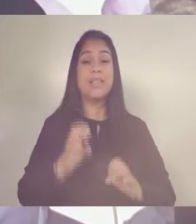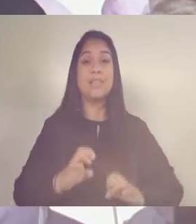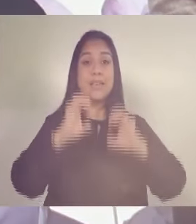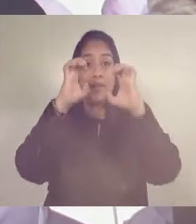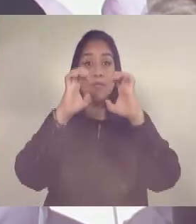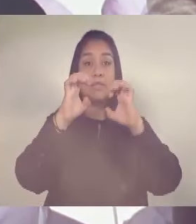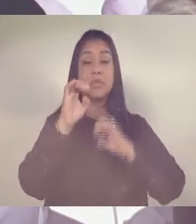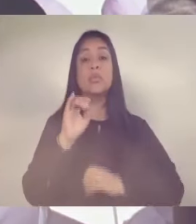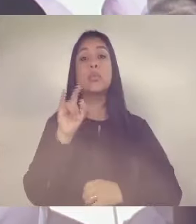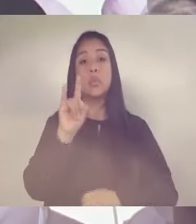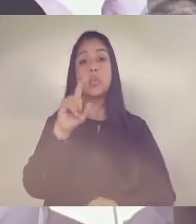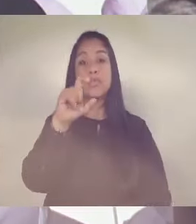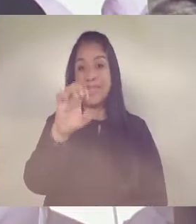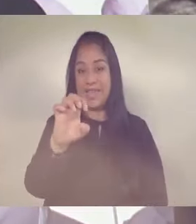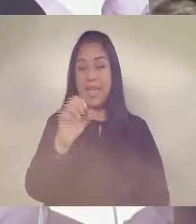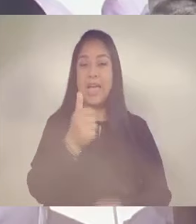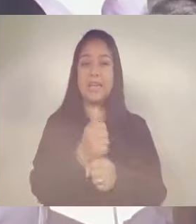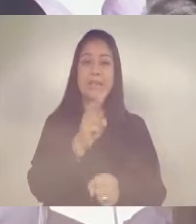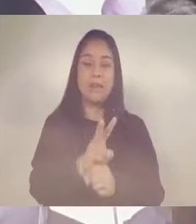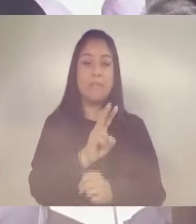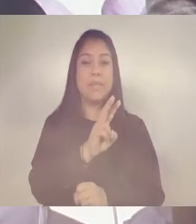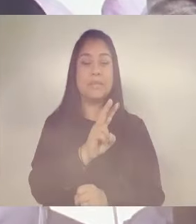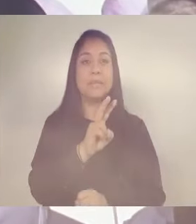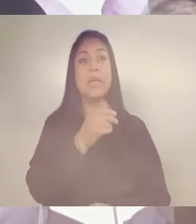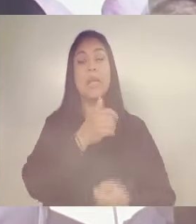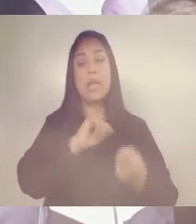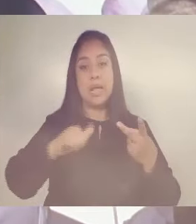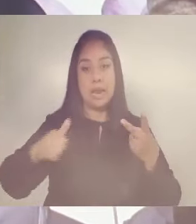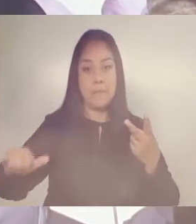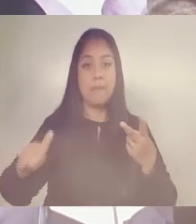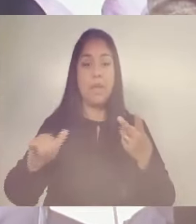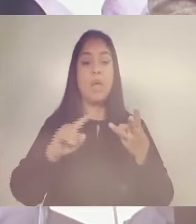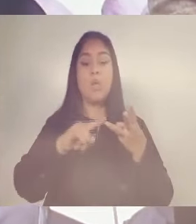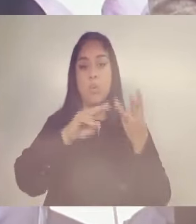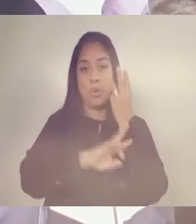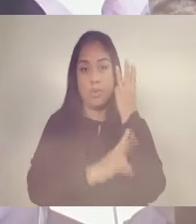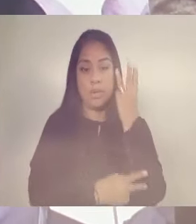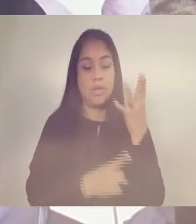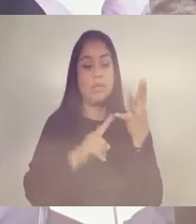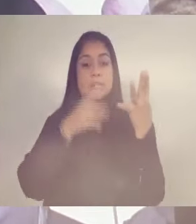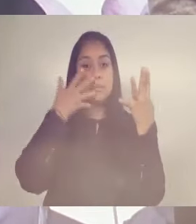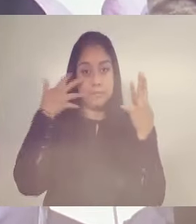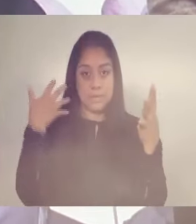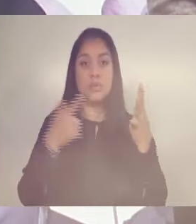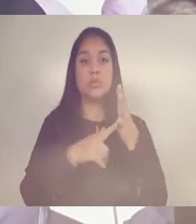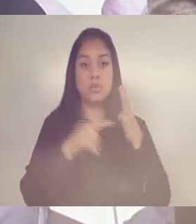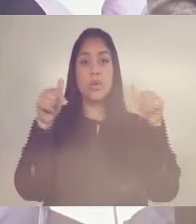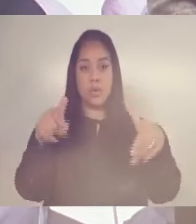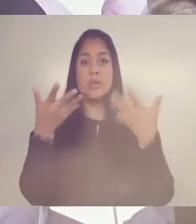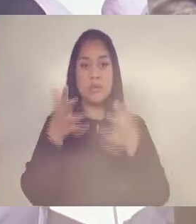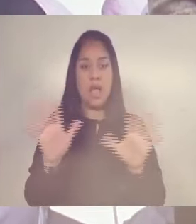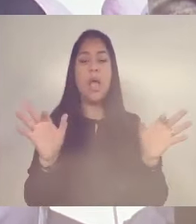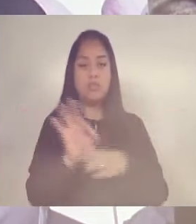Estado en Alta Verapaz, Jalapa, Huehuetenango y San Marcos, que ya están plenamente